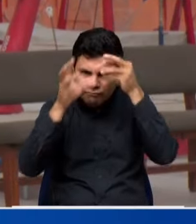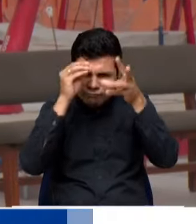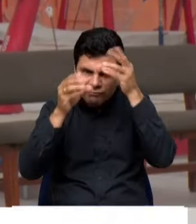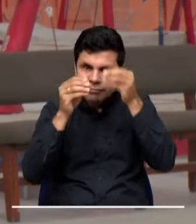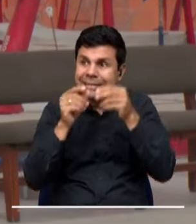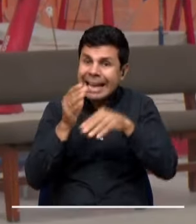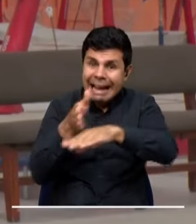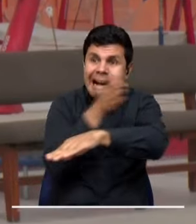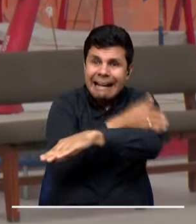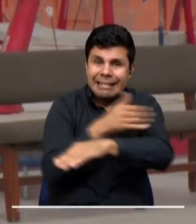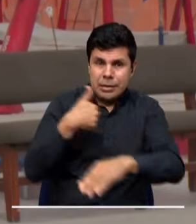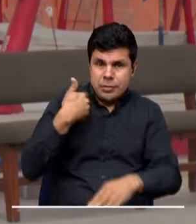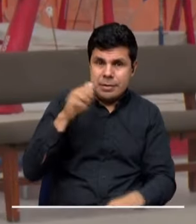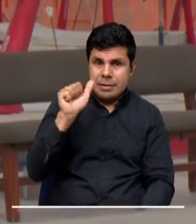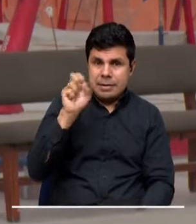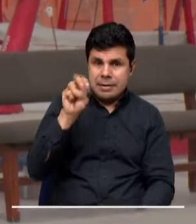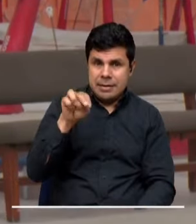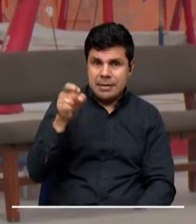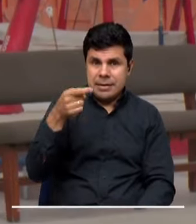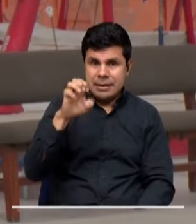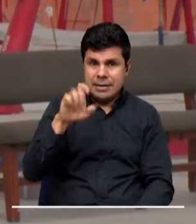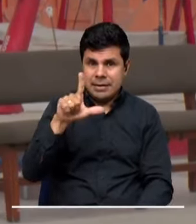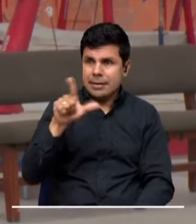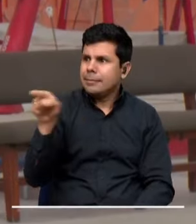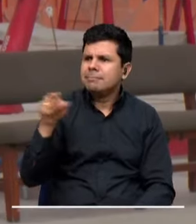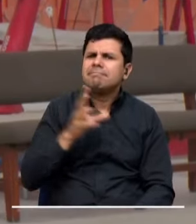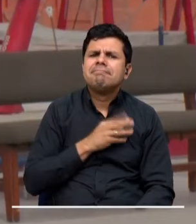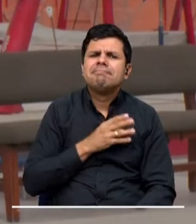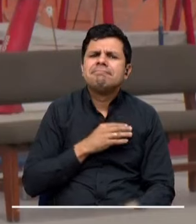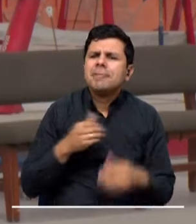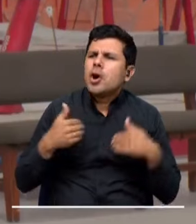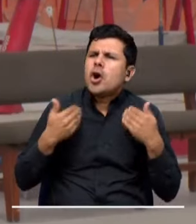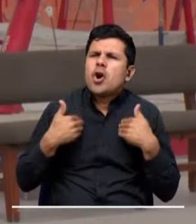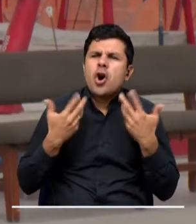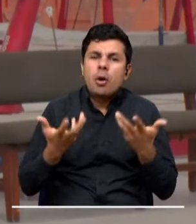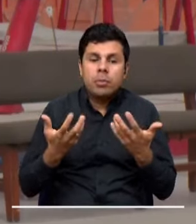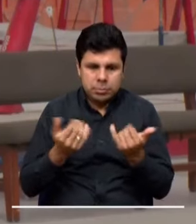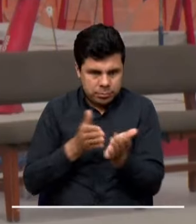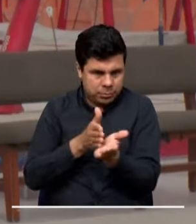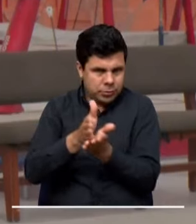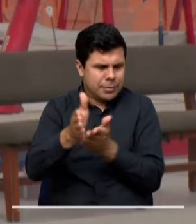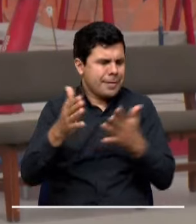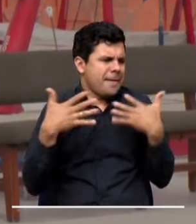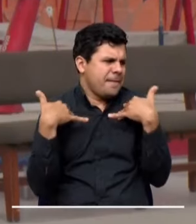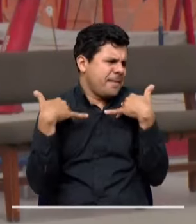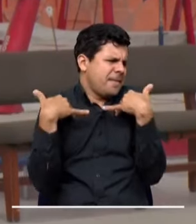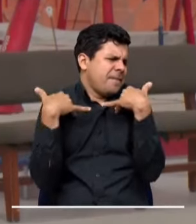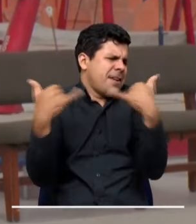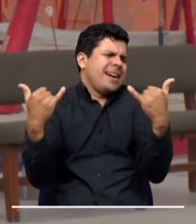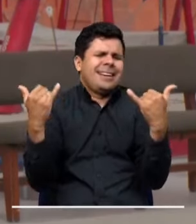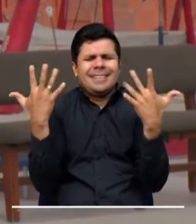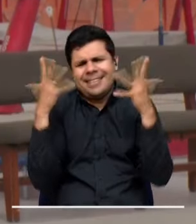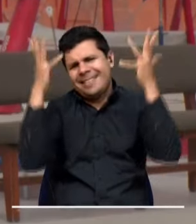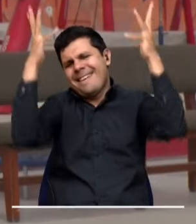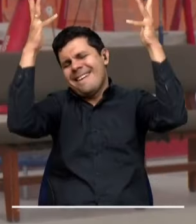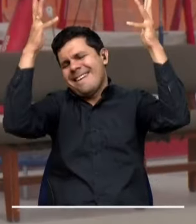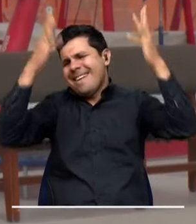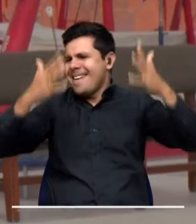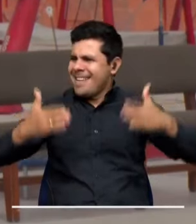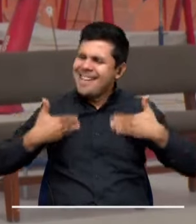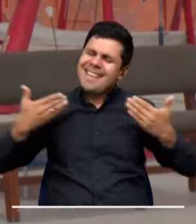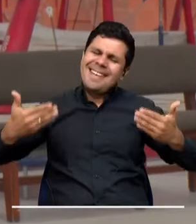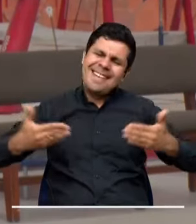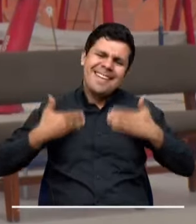Barajas y precisamente la pregunta que usted me dice, ¿cómo lo celebran? Todavía estamos celebrando, todavía estamos muy felices, por supuesto, con esta